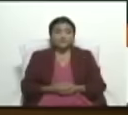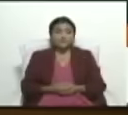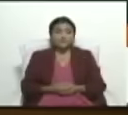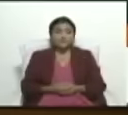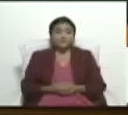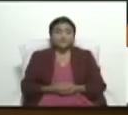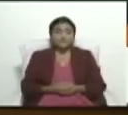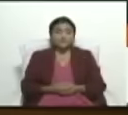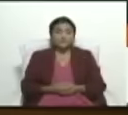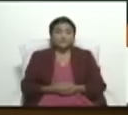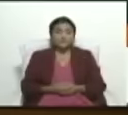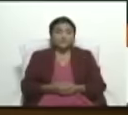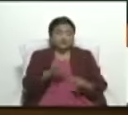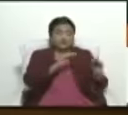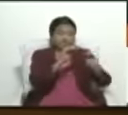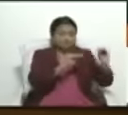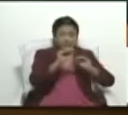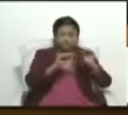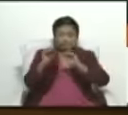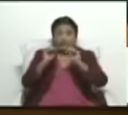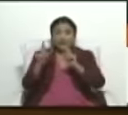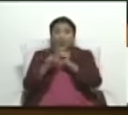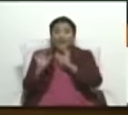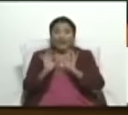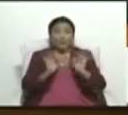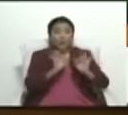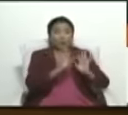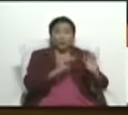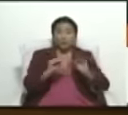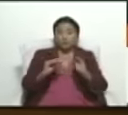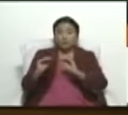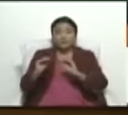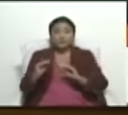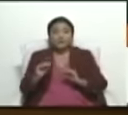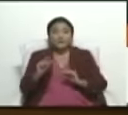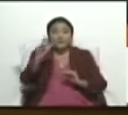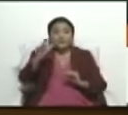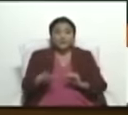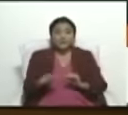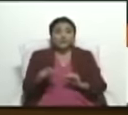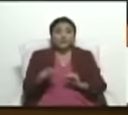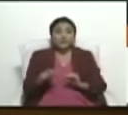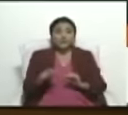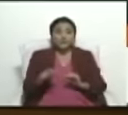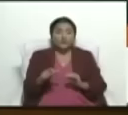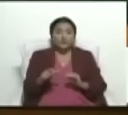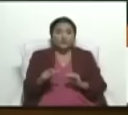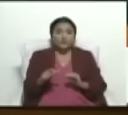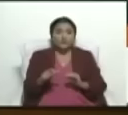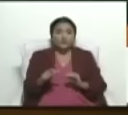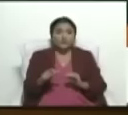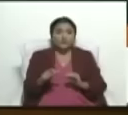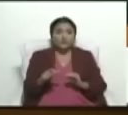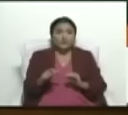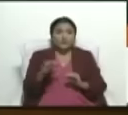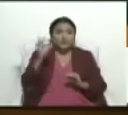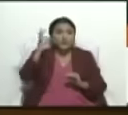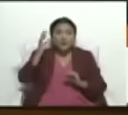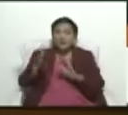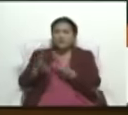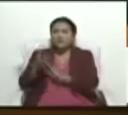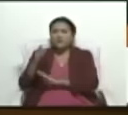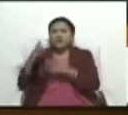simulando la pelea, el golpe, etcétera. Se retira esta señora a bañarse como si